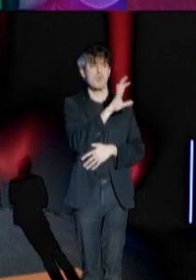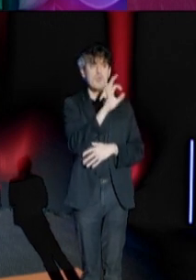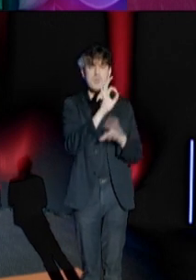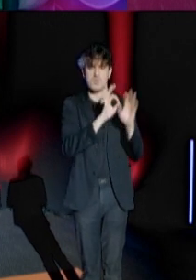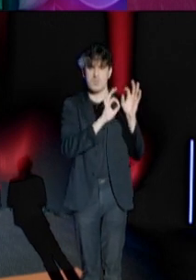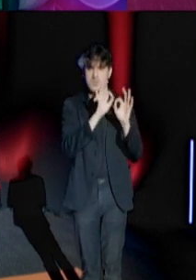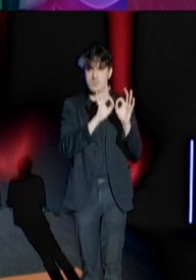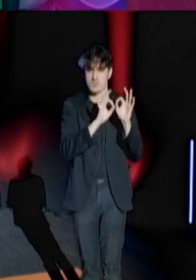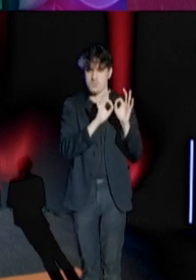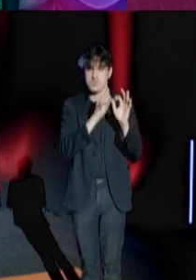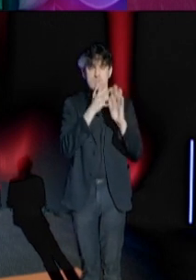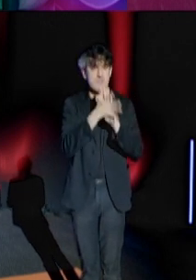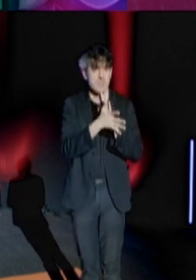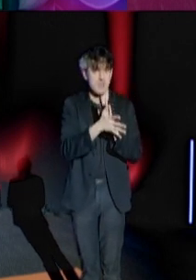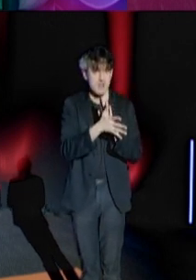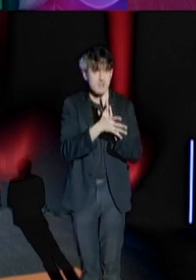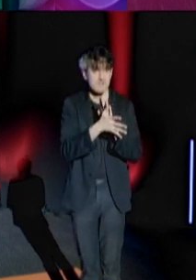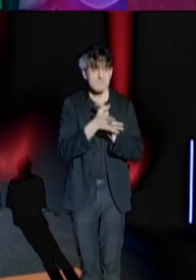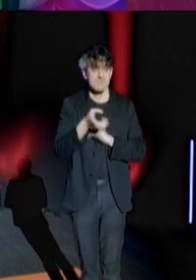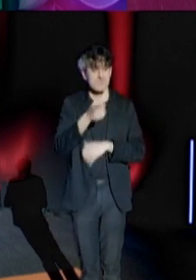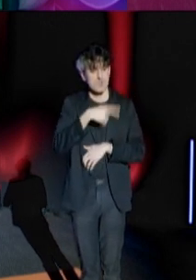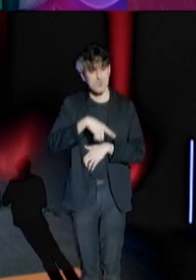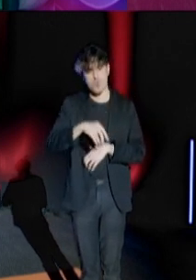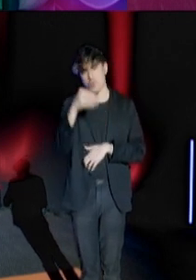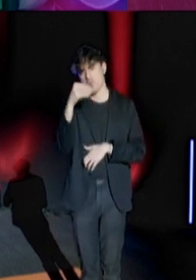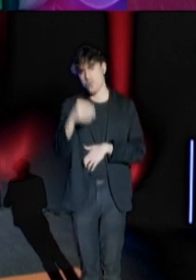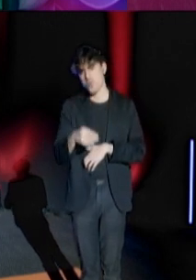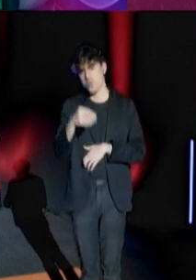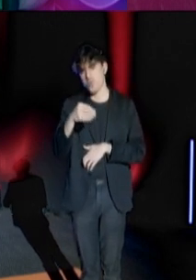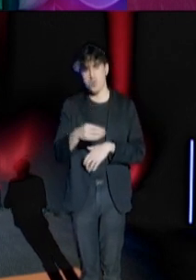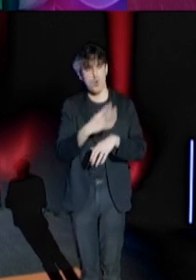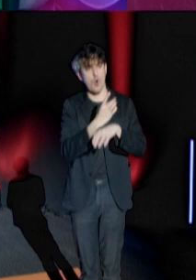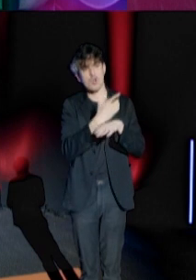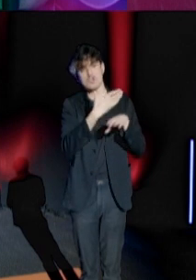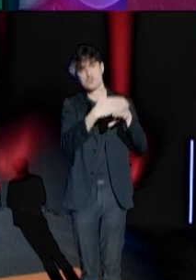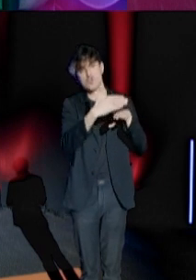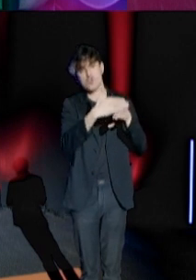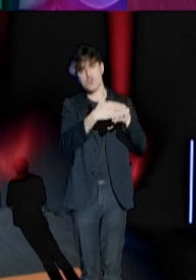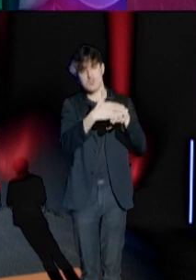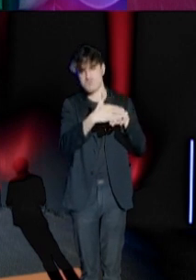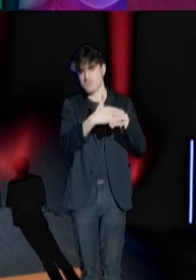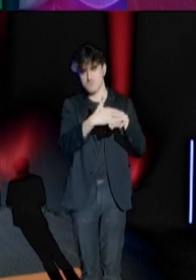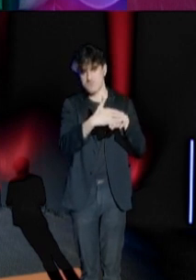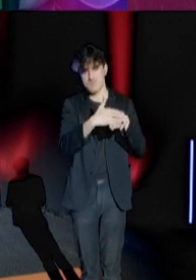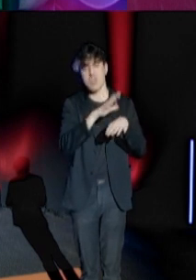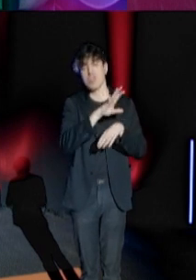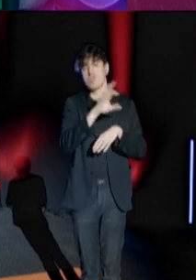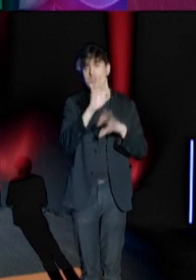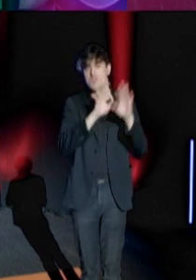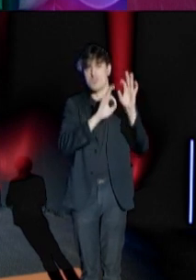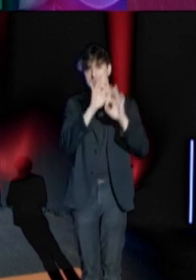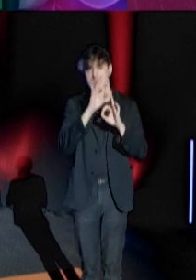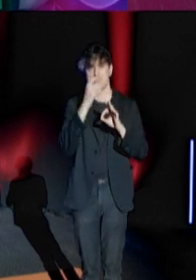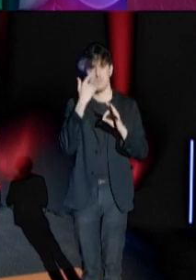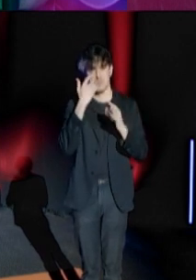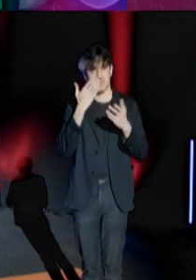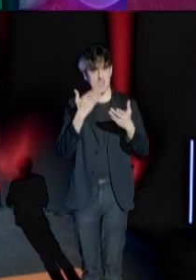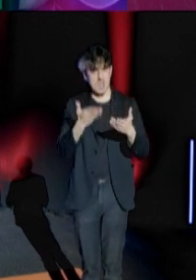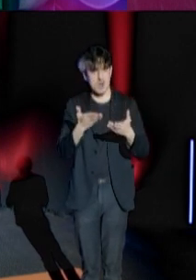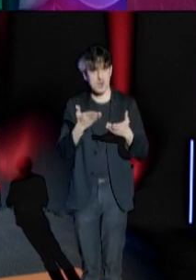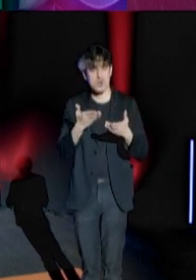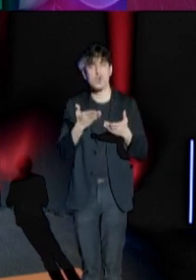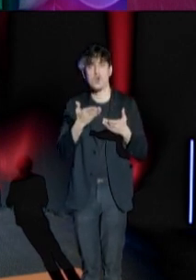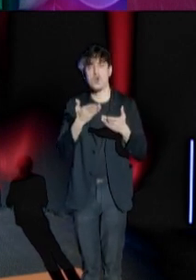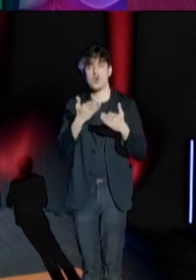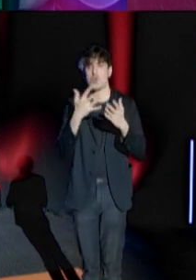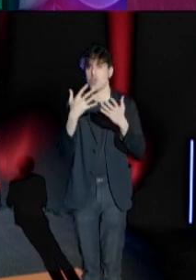decir asumimos que no somos tan buenos diciendo Oye me sobran horas que hago no Enton bueno el 50% pero aú así fijaros que en todos